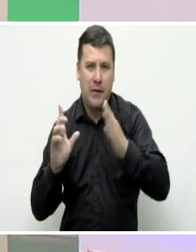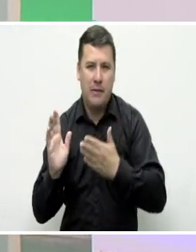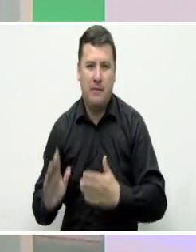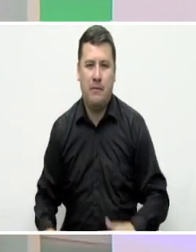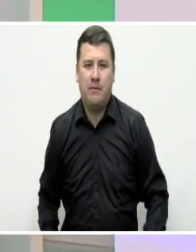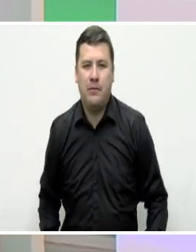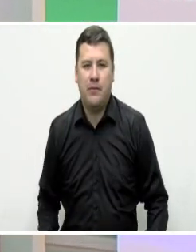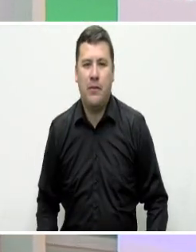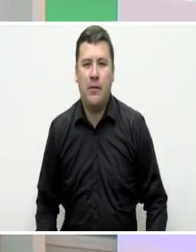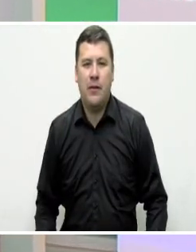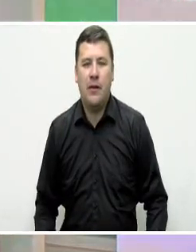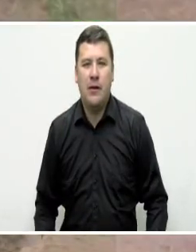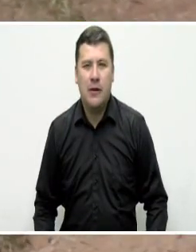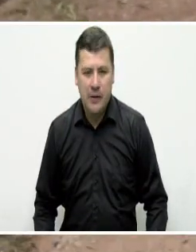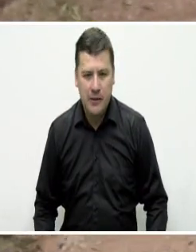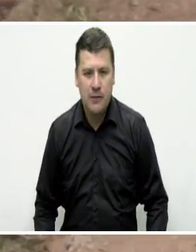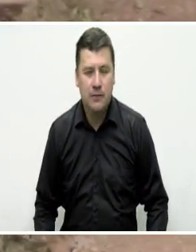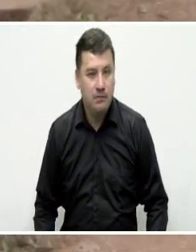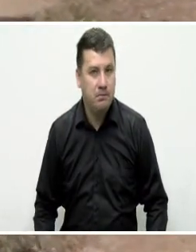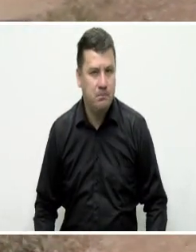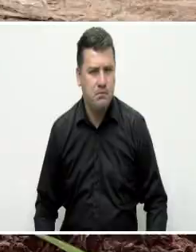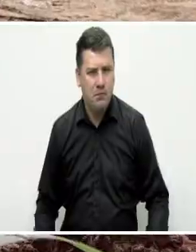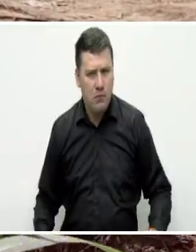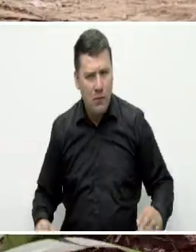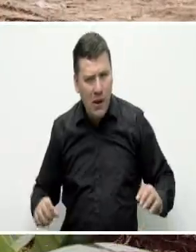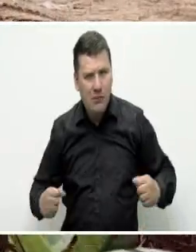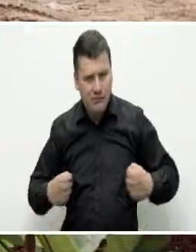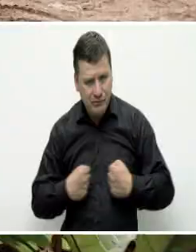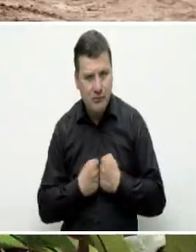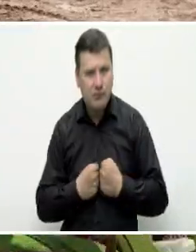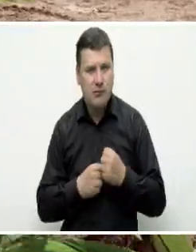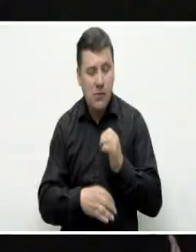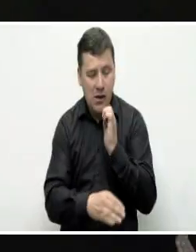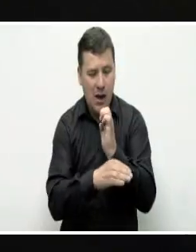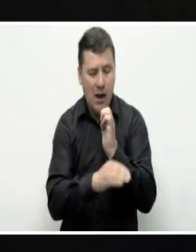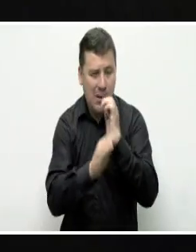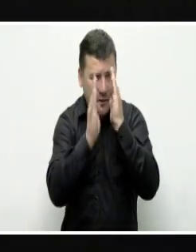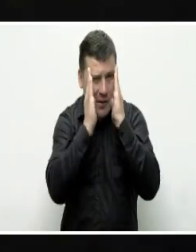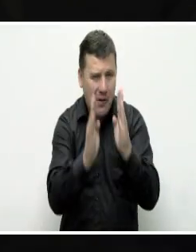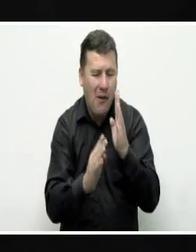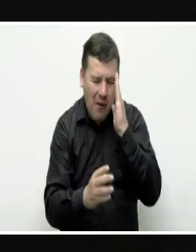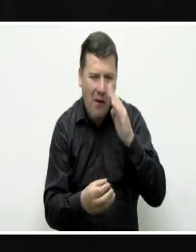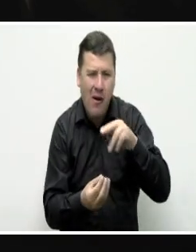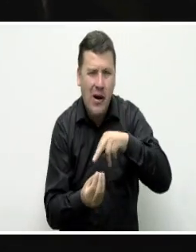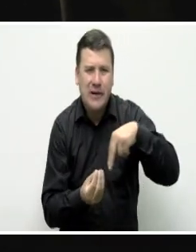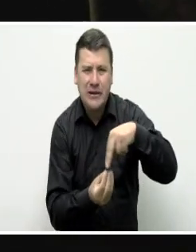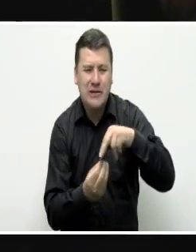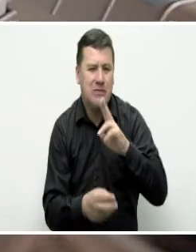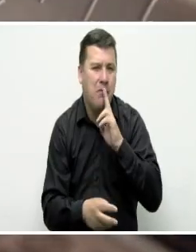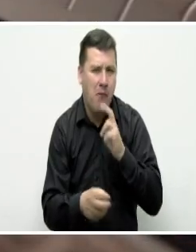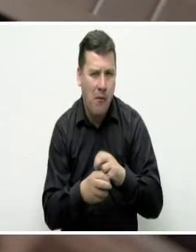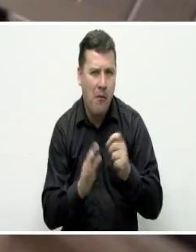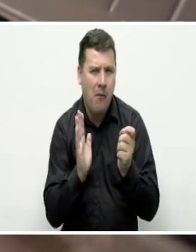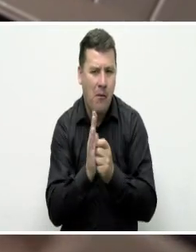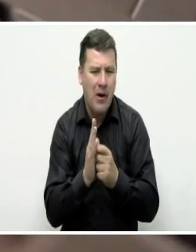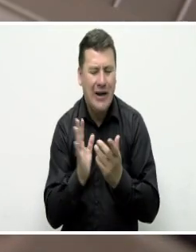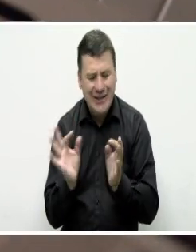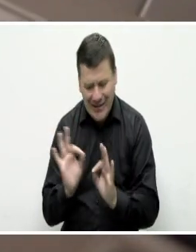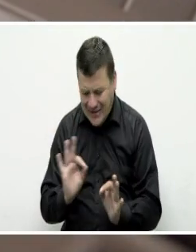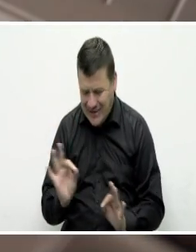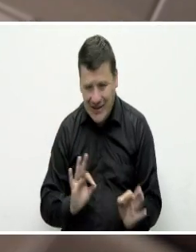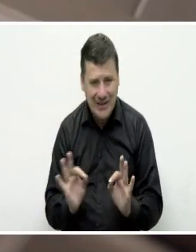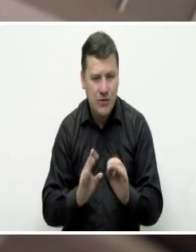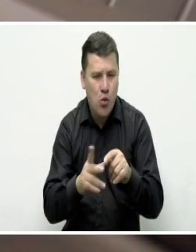video. El plan de choque diseñado por la entidad para atender esta situación contempla la reestructuración